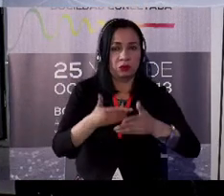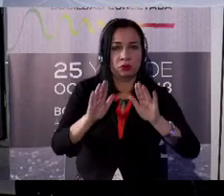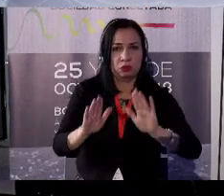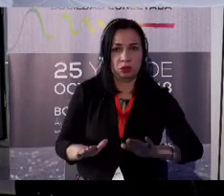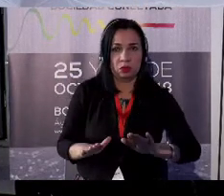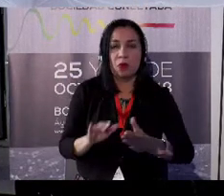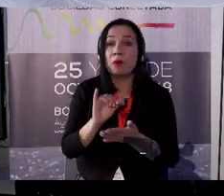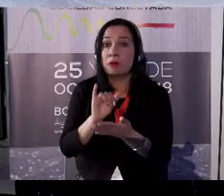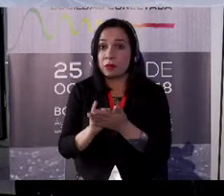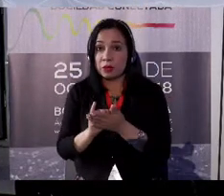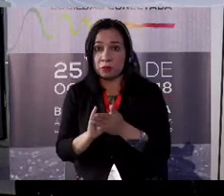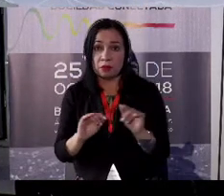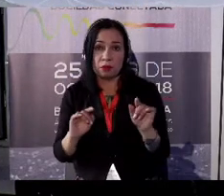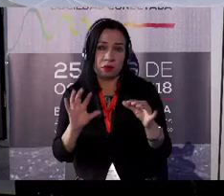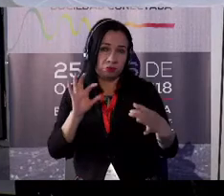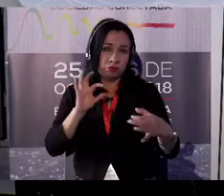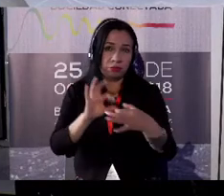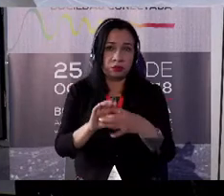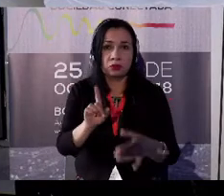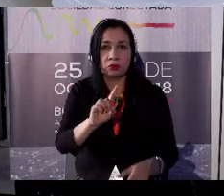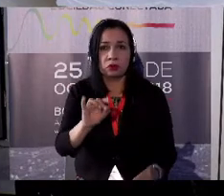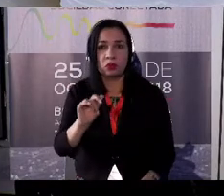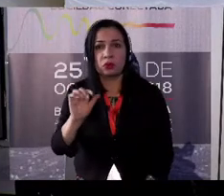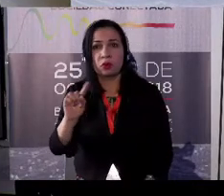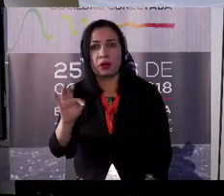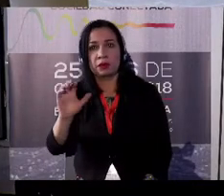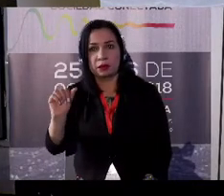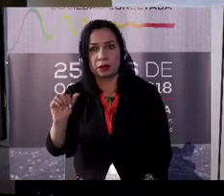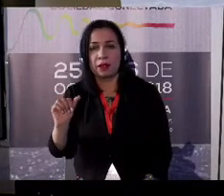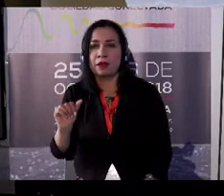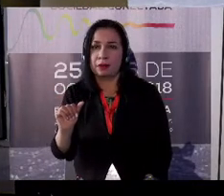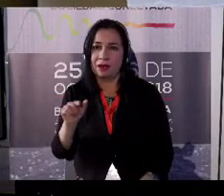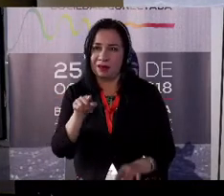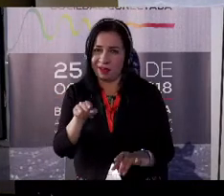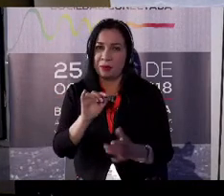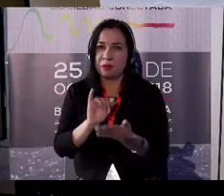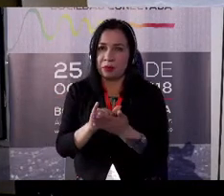ese tema. Un ejemplo del cual se habló esta mañana,